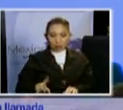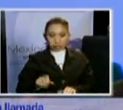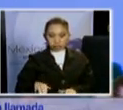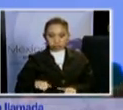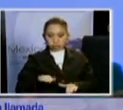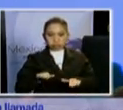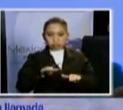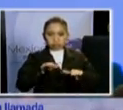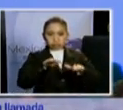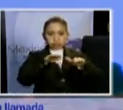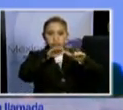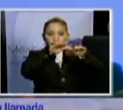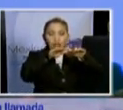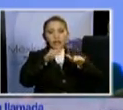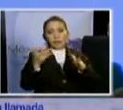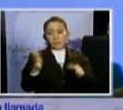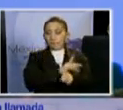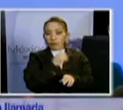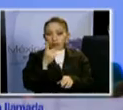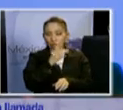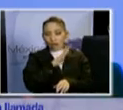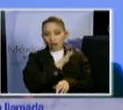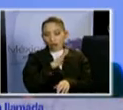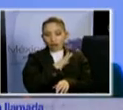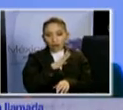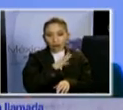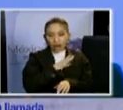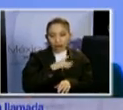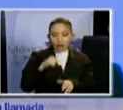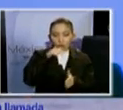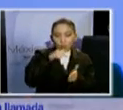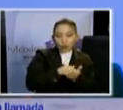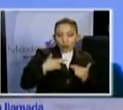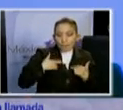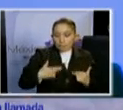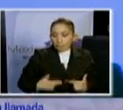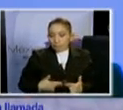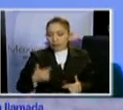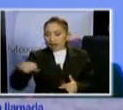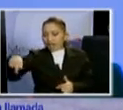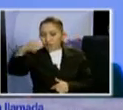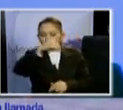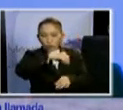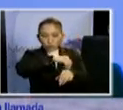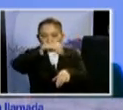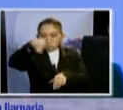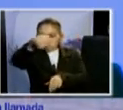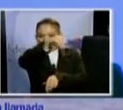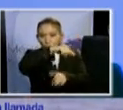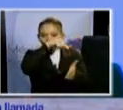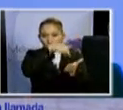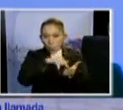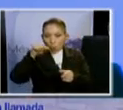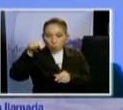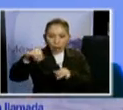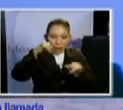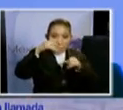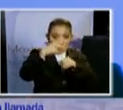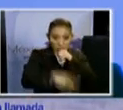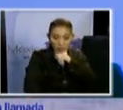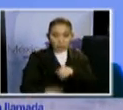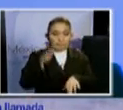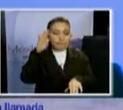aumento, simple y sencillamente porque existen habitantes humanos en muchos lugares en